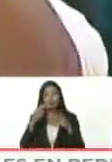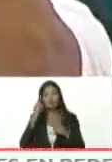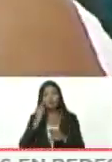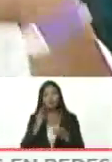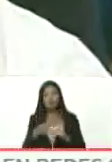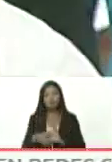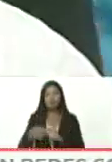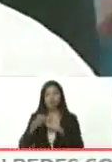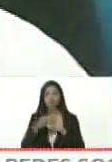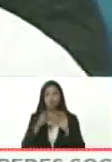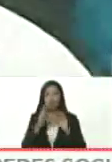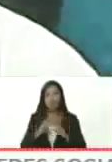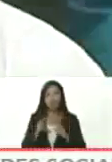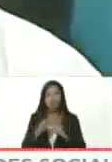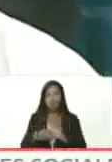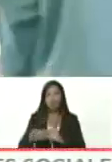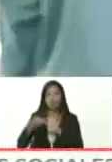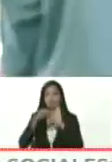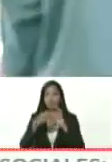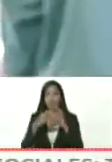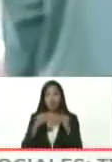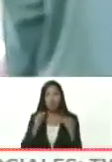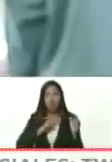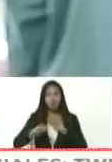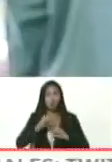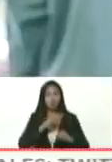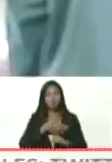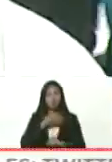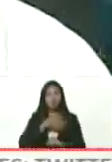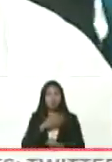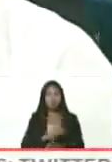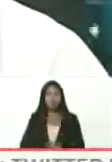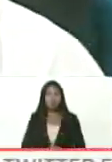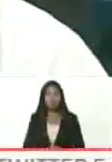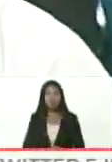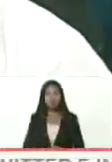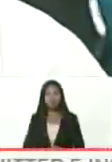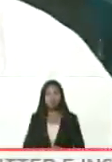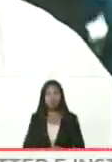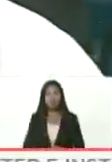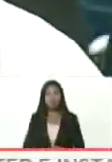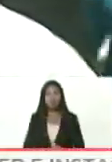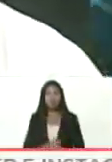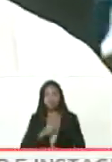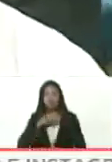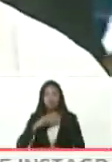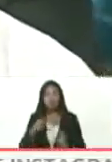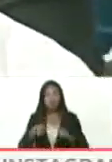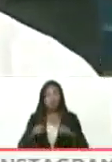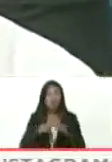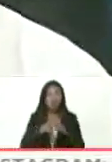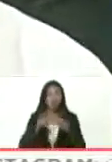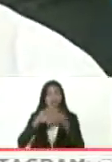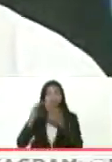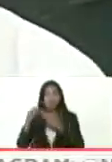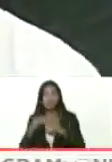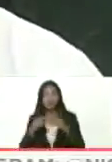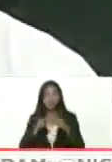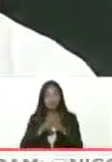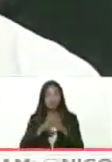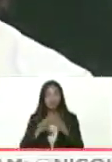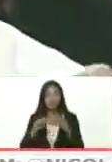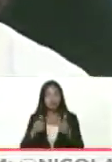la unificación de todos los movimientos sociales en nuestro municipio. Nosotros como comuneros, en el particular mi